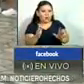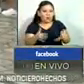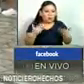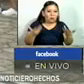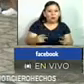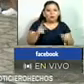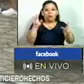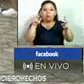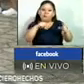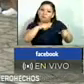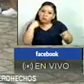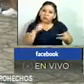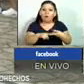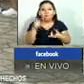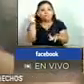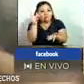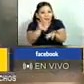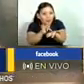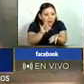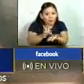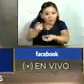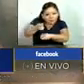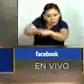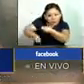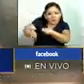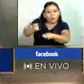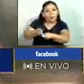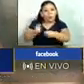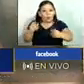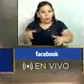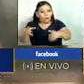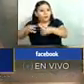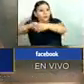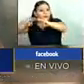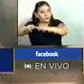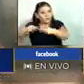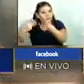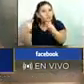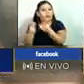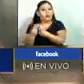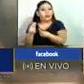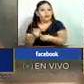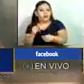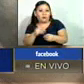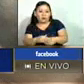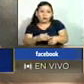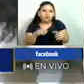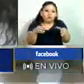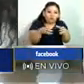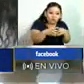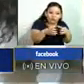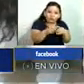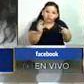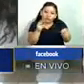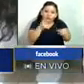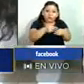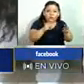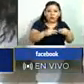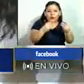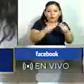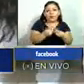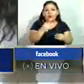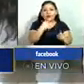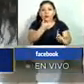delitos de homicidios extorsiones lavado de dinero agrupaciones ilícitas actos de terrorismo y otros en el caso se